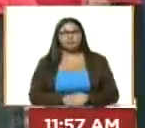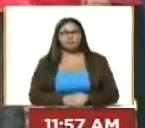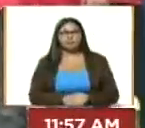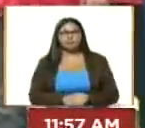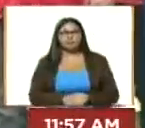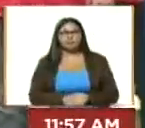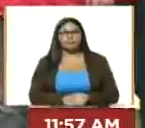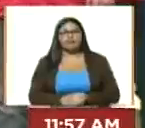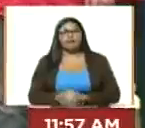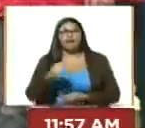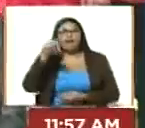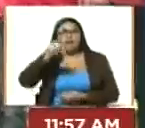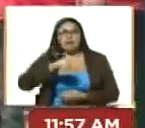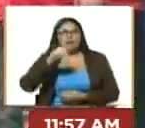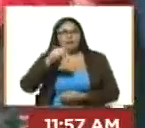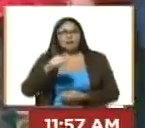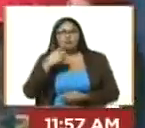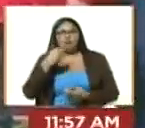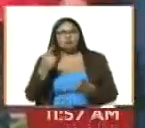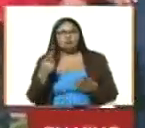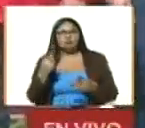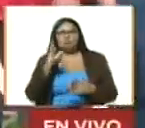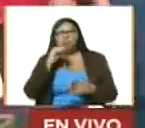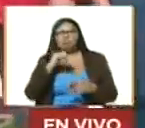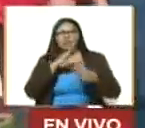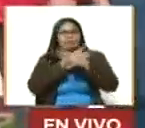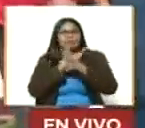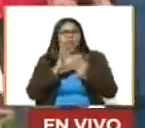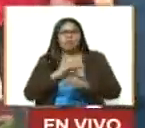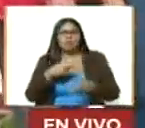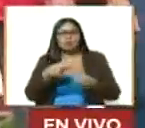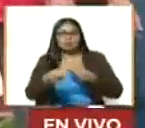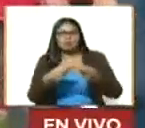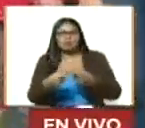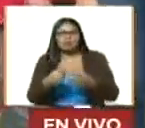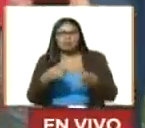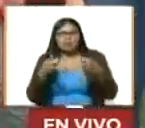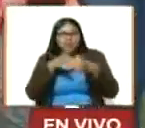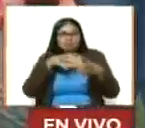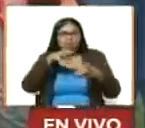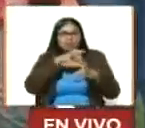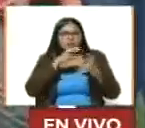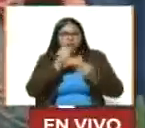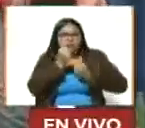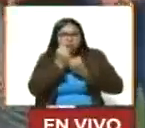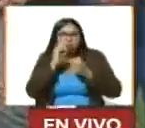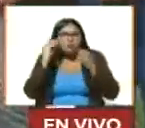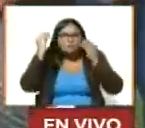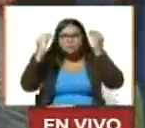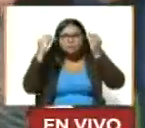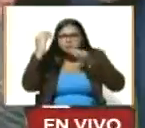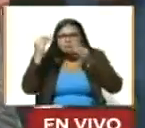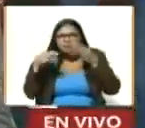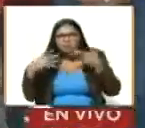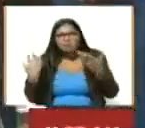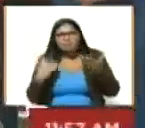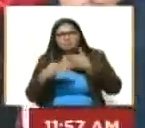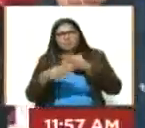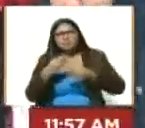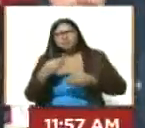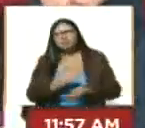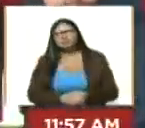Y aquí, no, ni tiempo de jugar truco daba. Lo que daba era tiempo de conspirar, más nada. Pero lo que le digo es